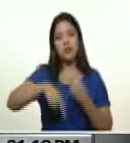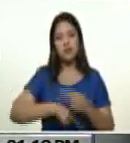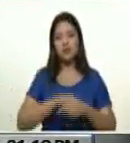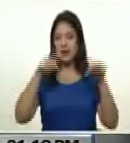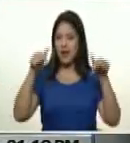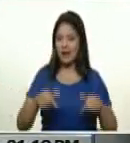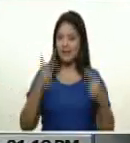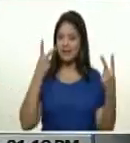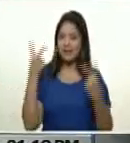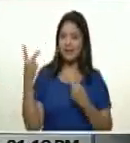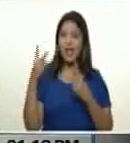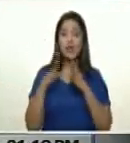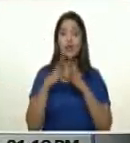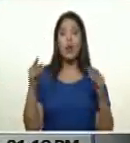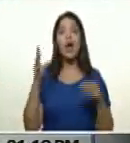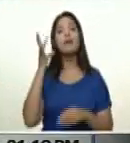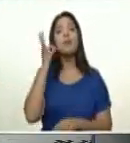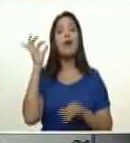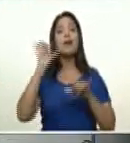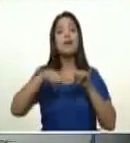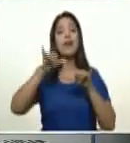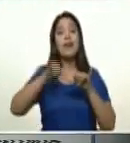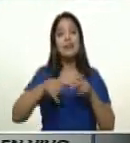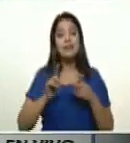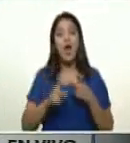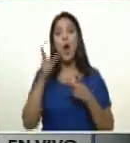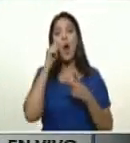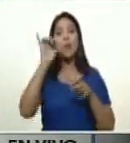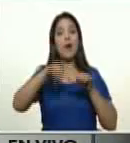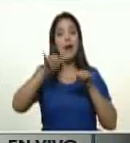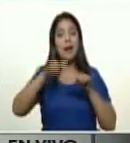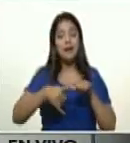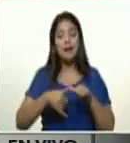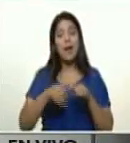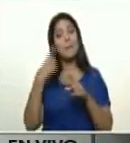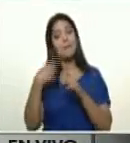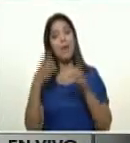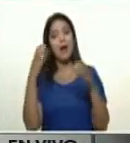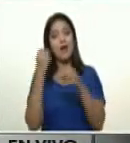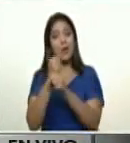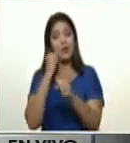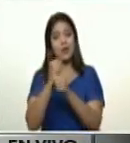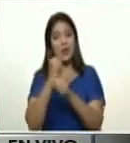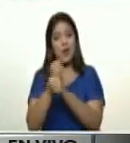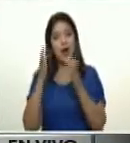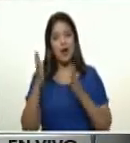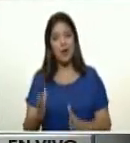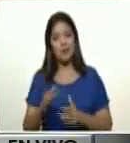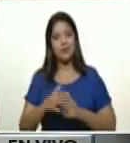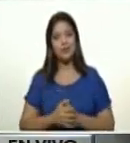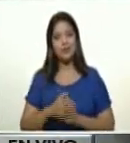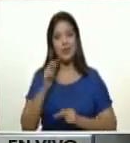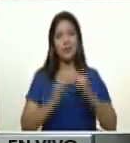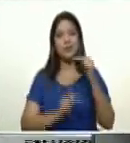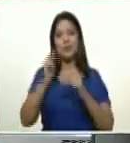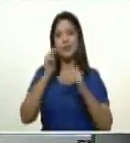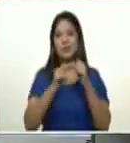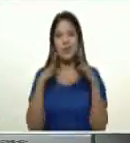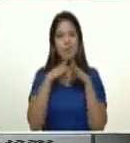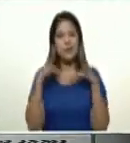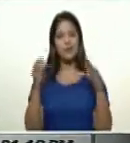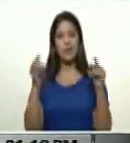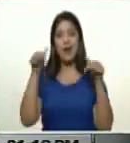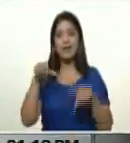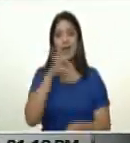están las ingenieras, los ingenieros, los científicos y la clase obrera científica que está construyendo los embriones